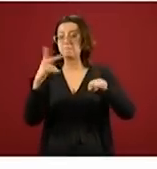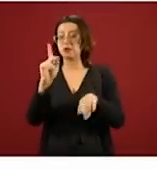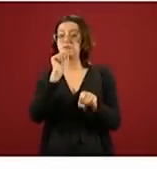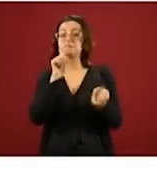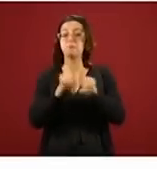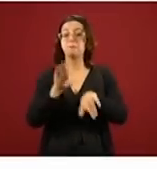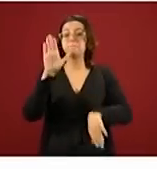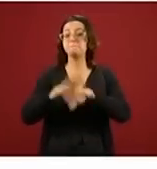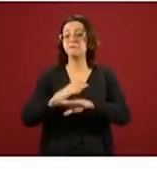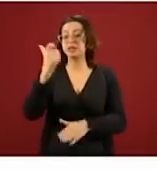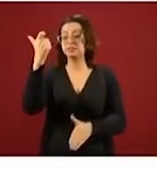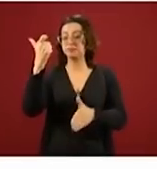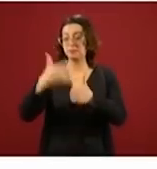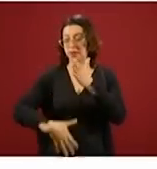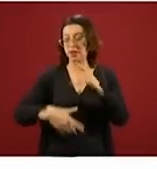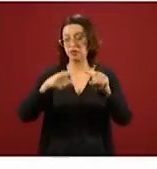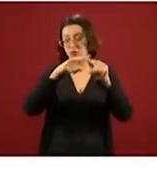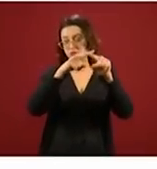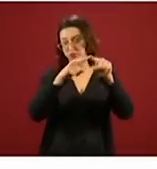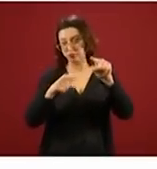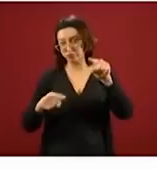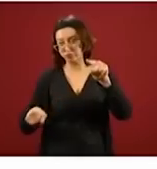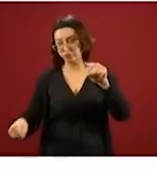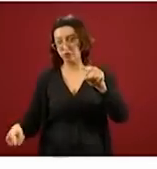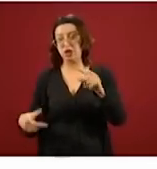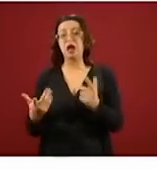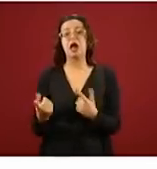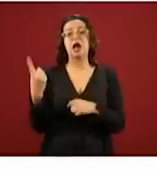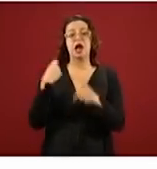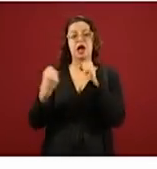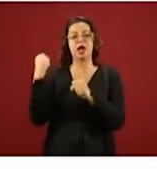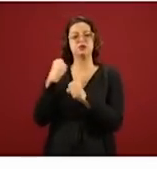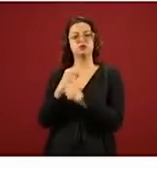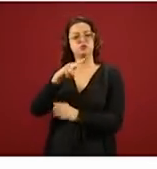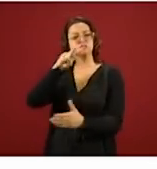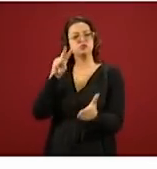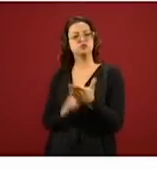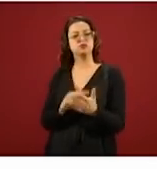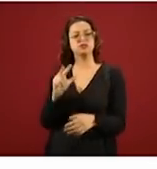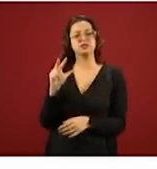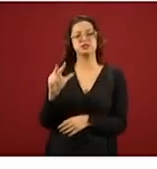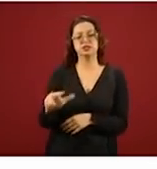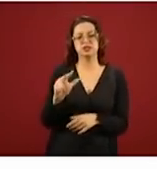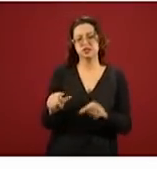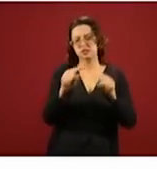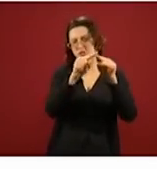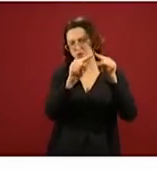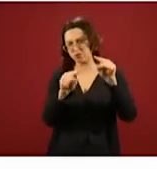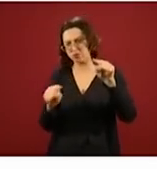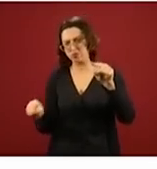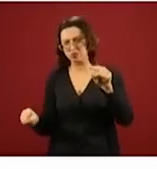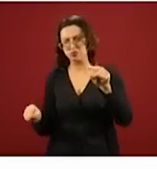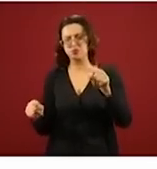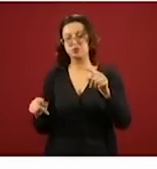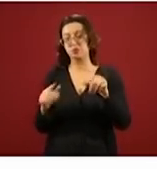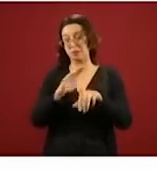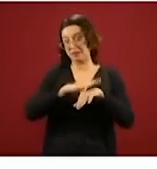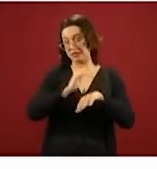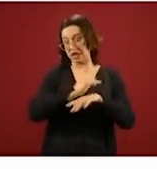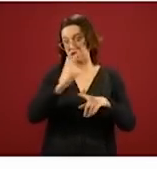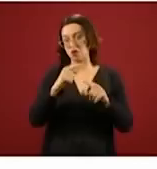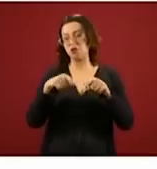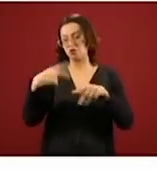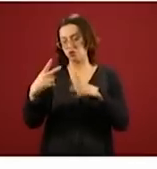al año anterior al 2018 ese aumento al final es el aumento estacionario que se tiene cuando